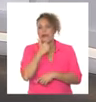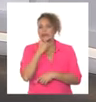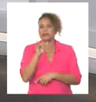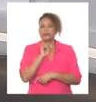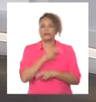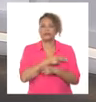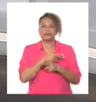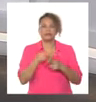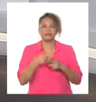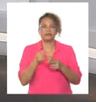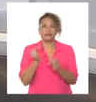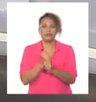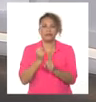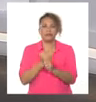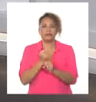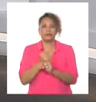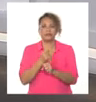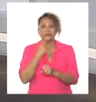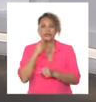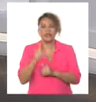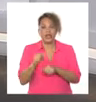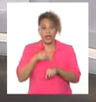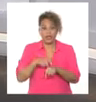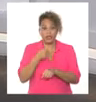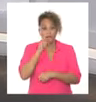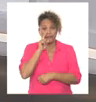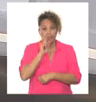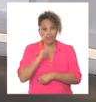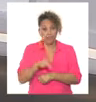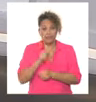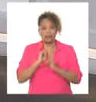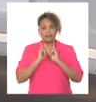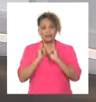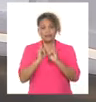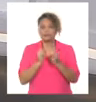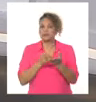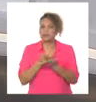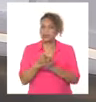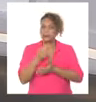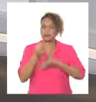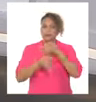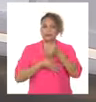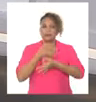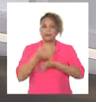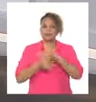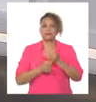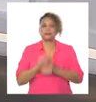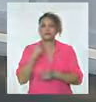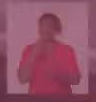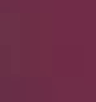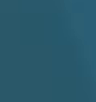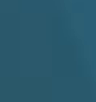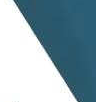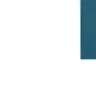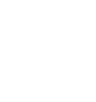En próximas emisiones y aquí mismo al final de nuestra emisión seguiremos con el tributo. Hasta un próximo encuentro.